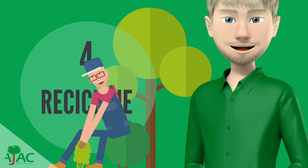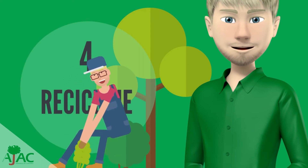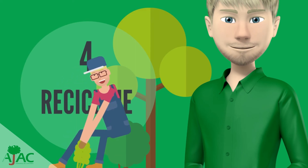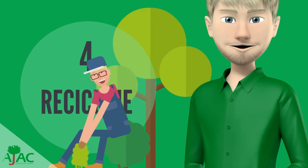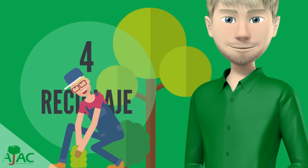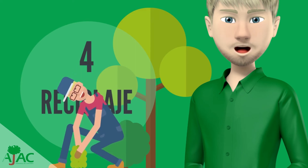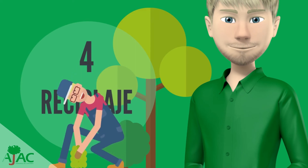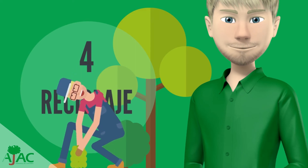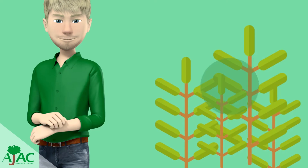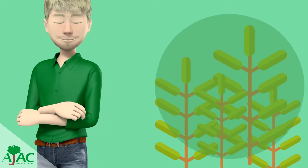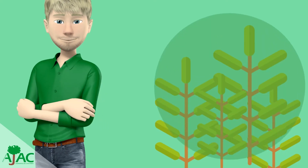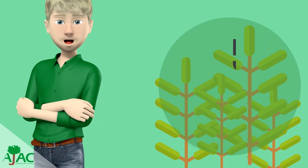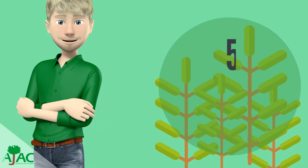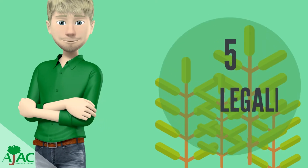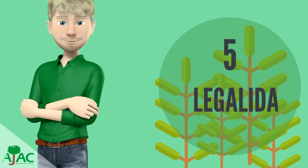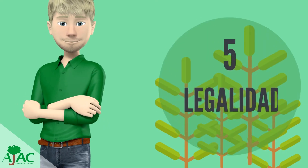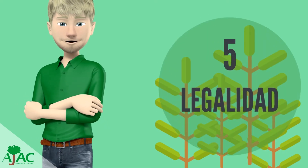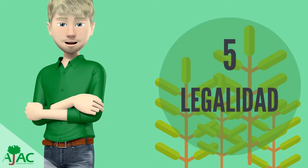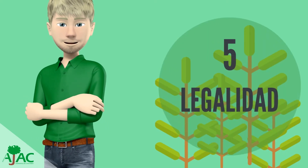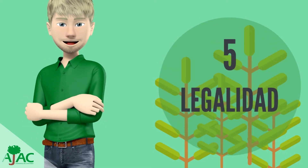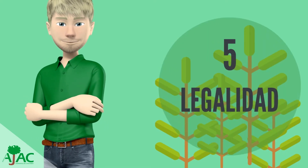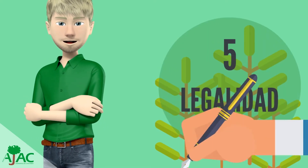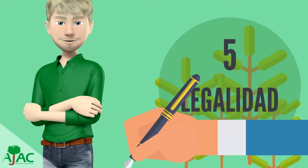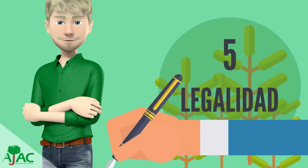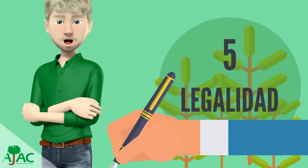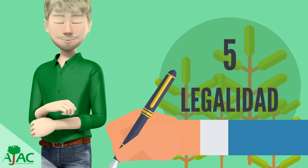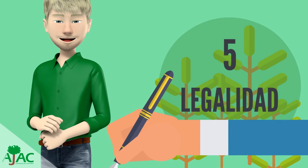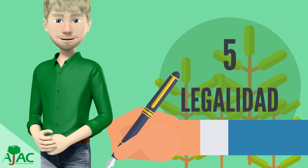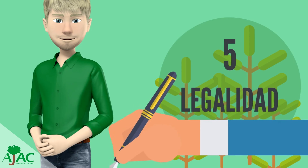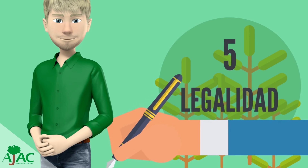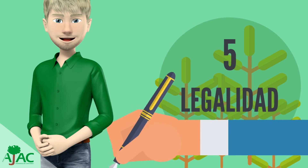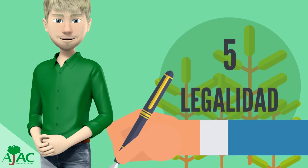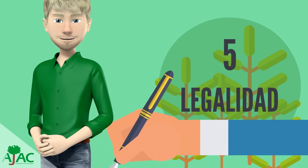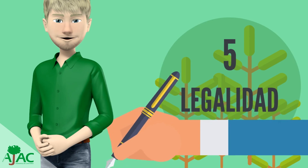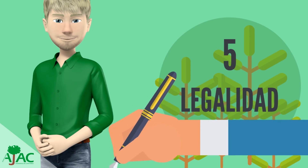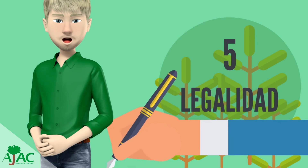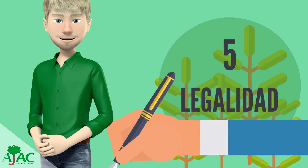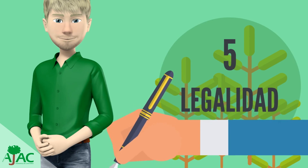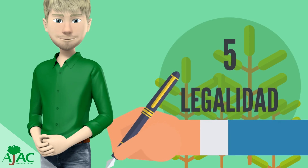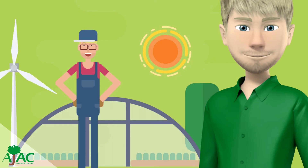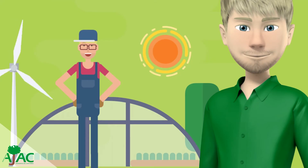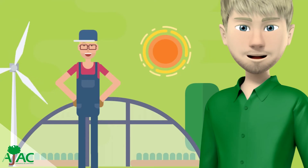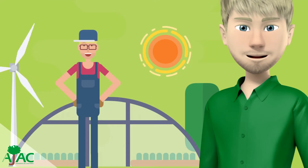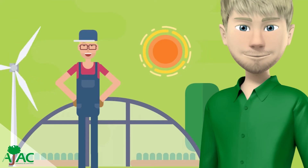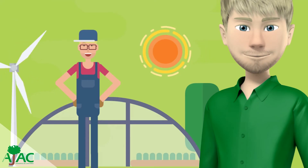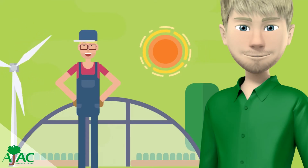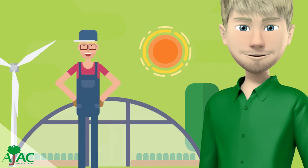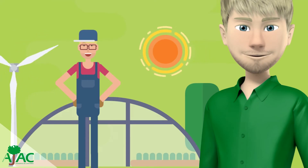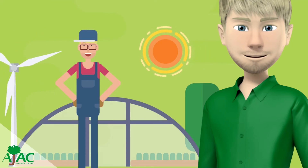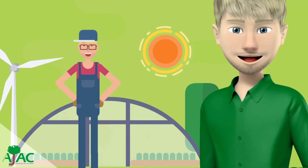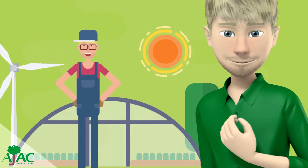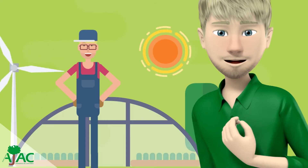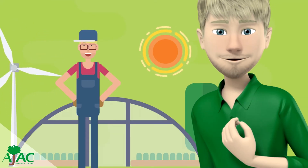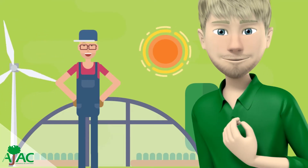con respeto al medio ambiente. 5. Somos empresas con trabajadores que cotizan para que crezca la economía regional. AHAC,